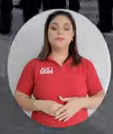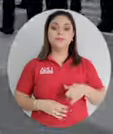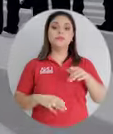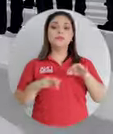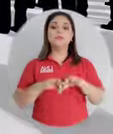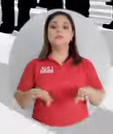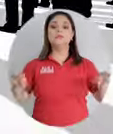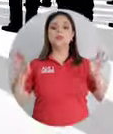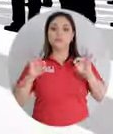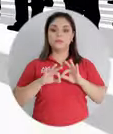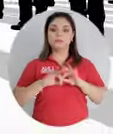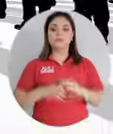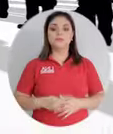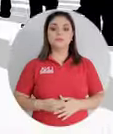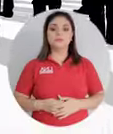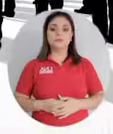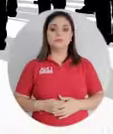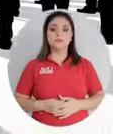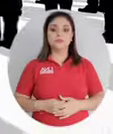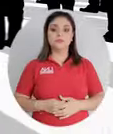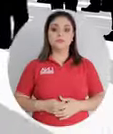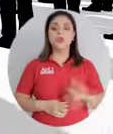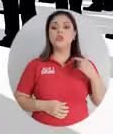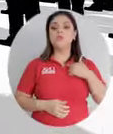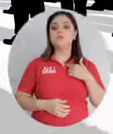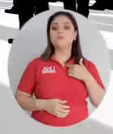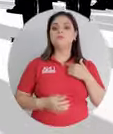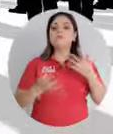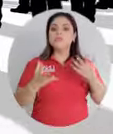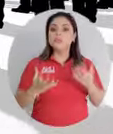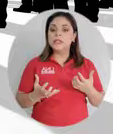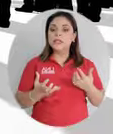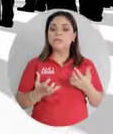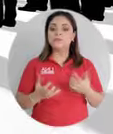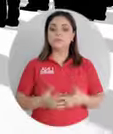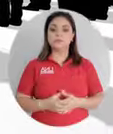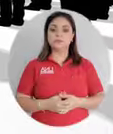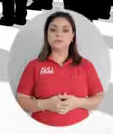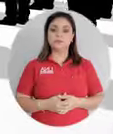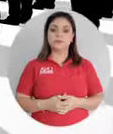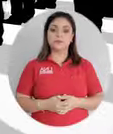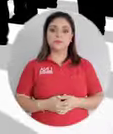esa red, ¿verdad? Que es muy importante. Y aquí no quisiera dejar escapar